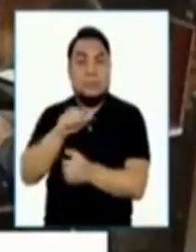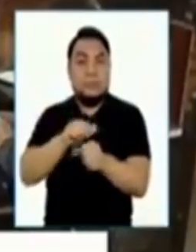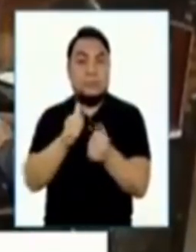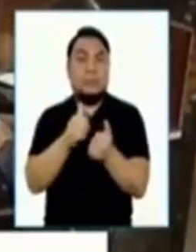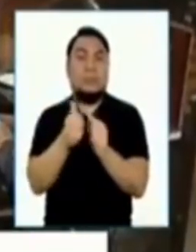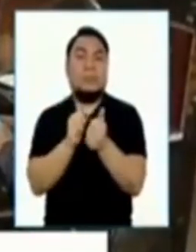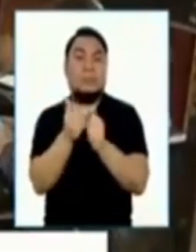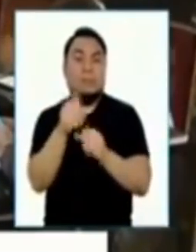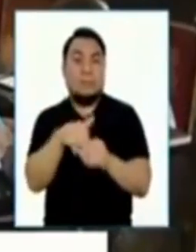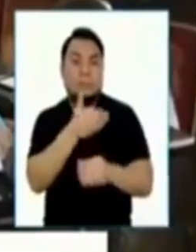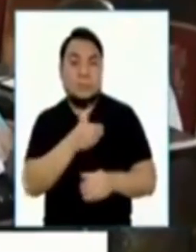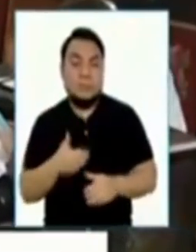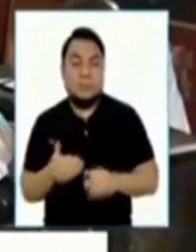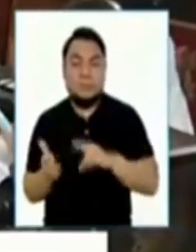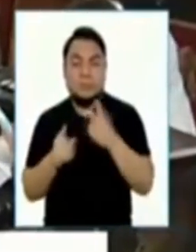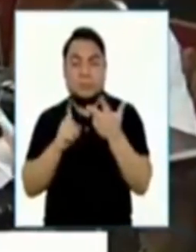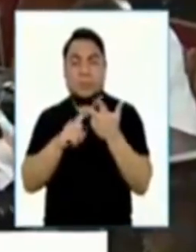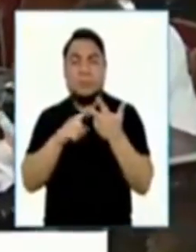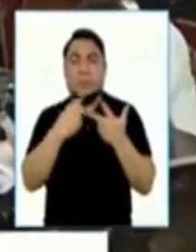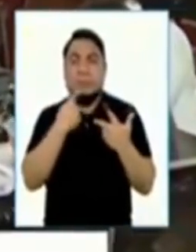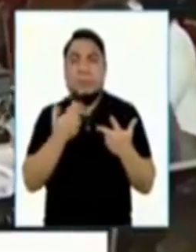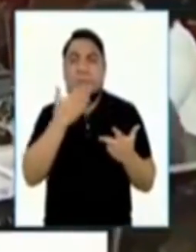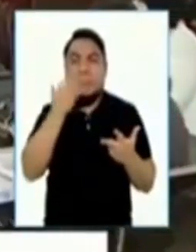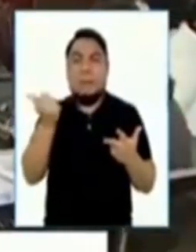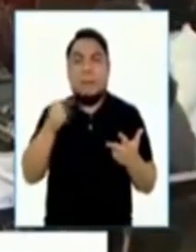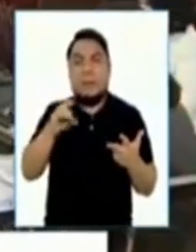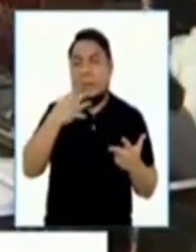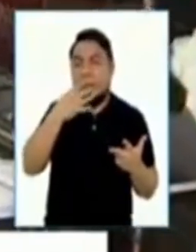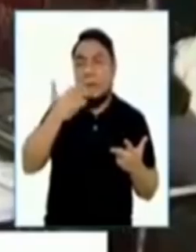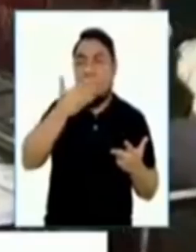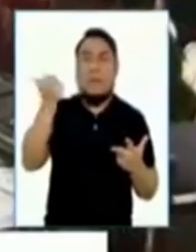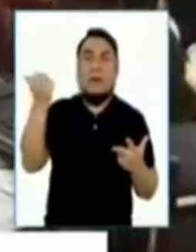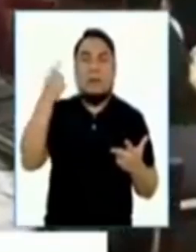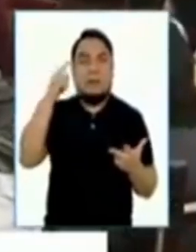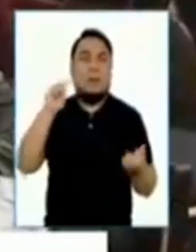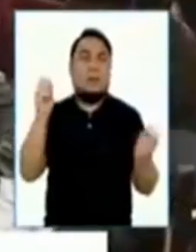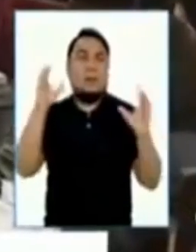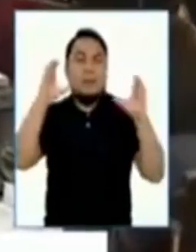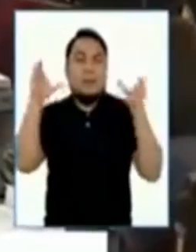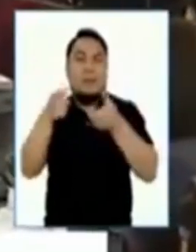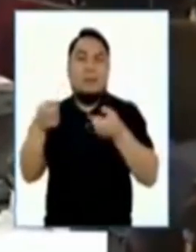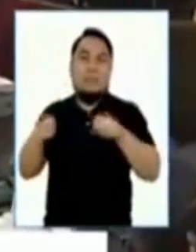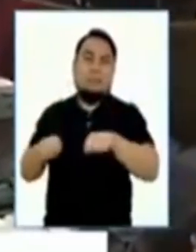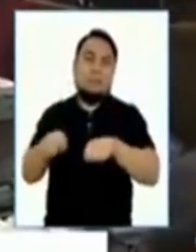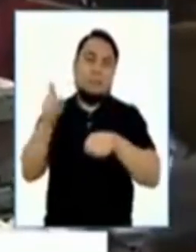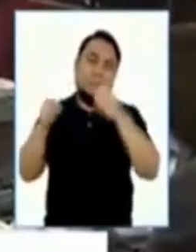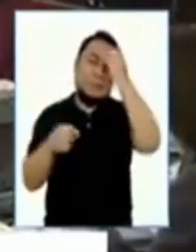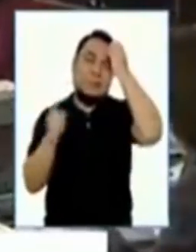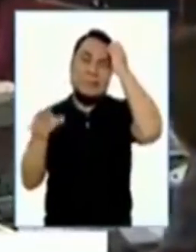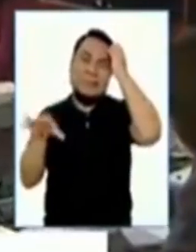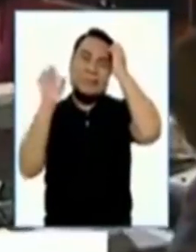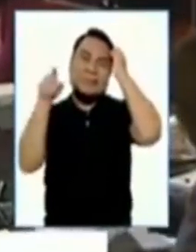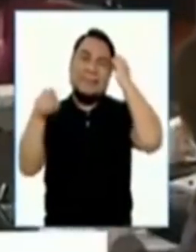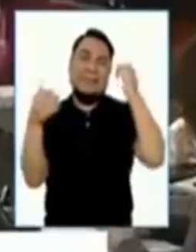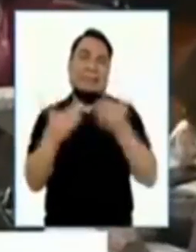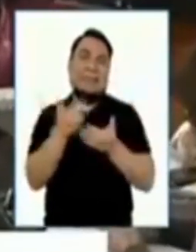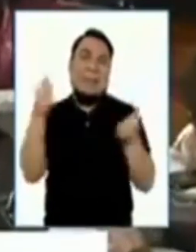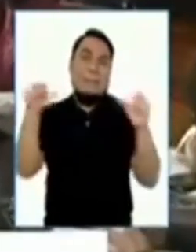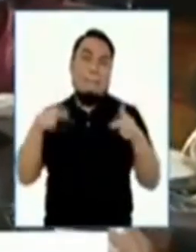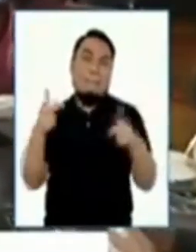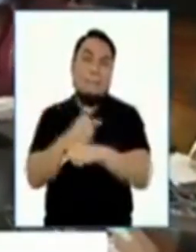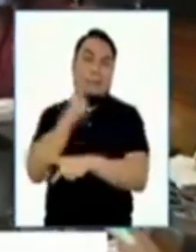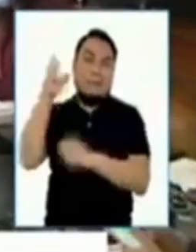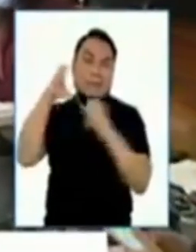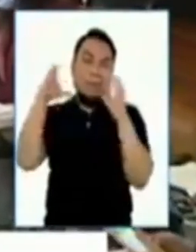cómo están amigos espero que se encuentren bien gracias por ver este vídeo bienvenidos a información útil hay muchas